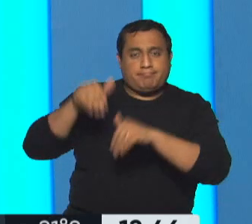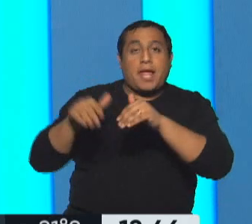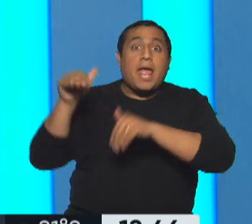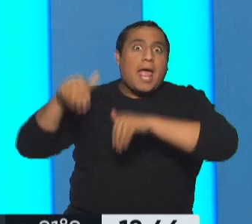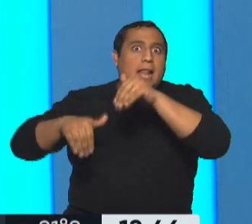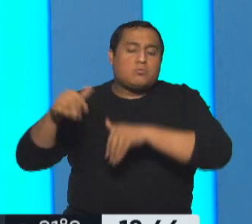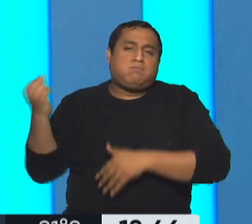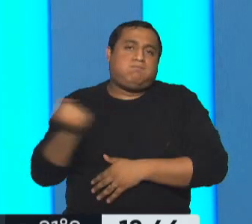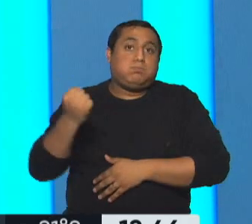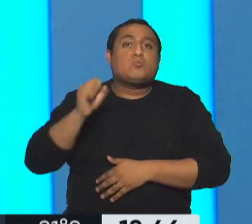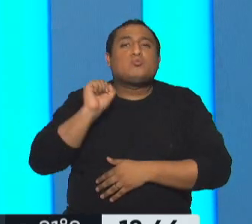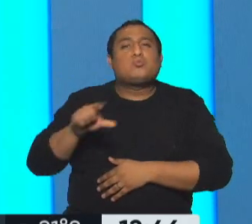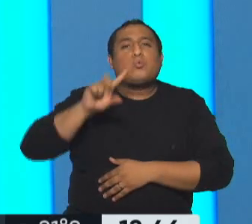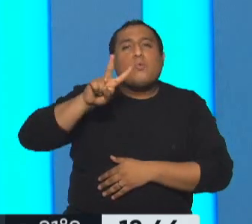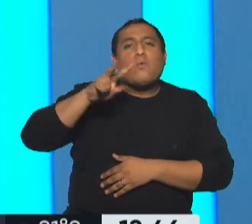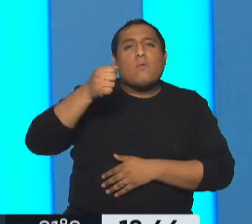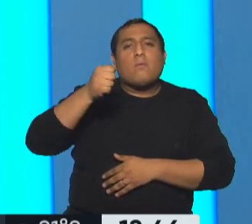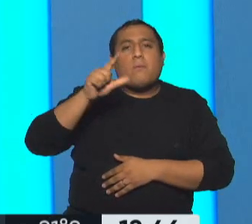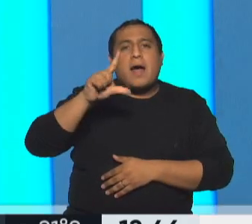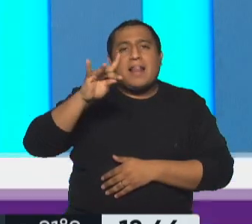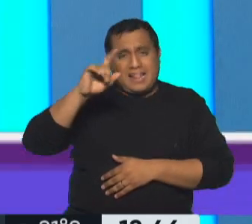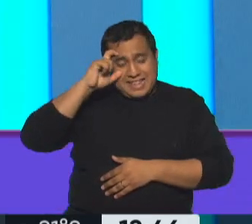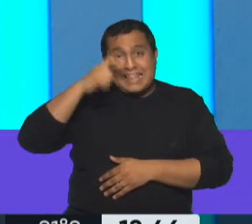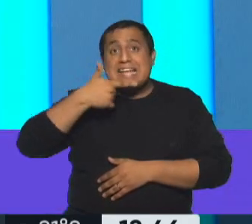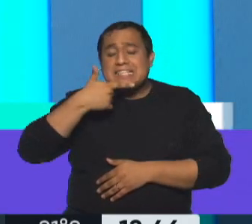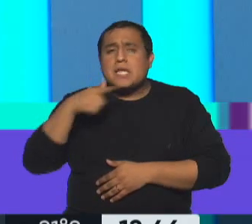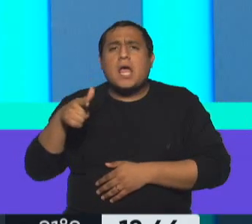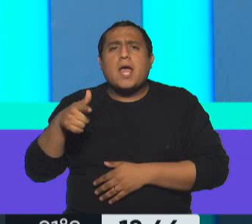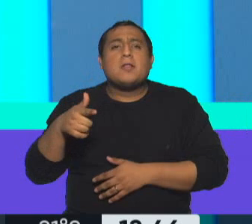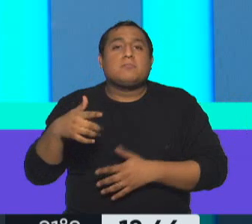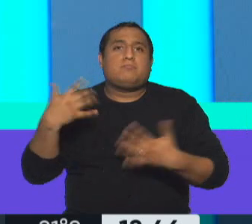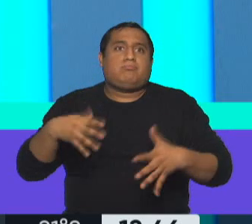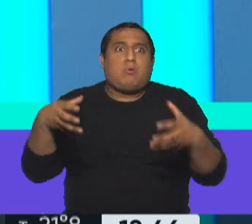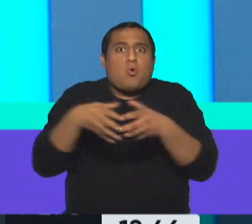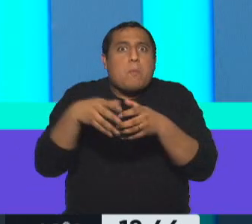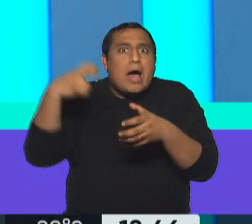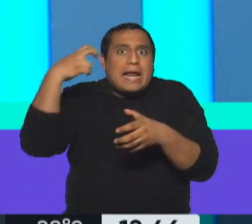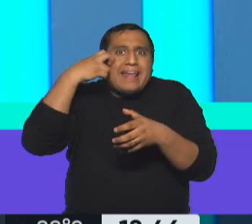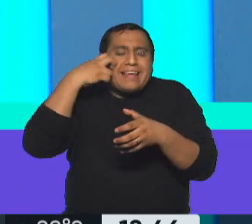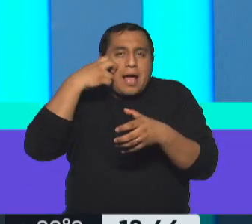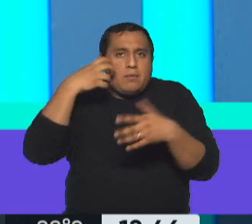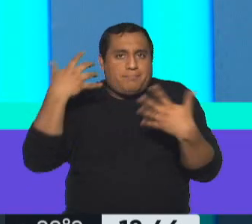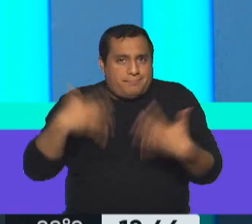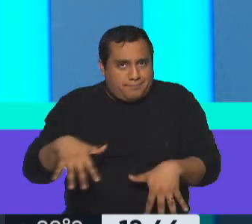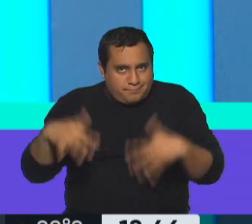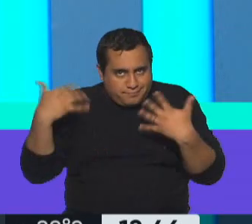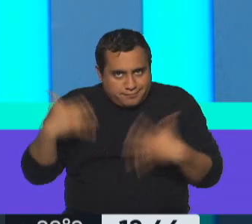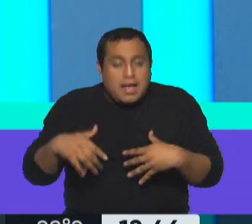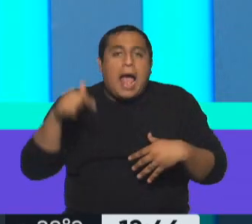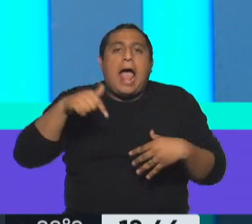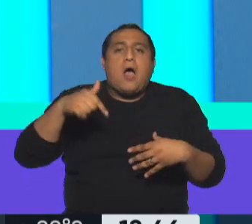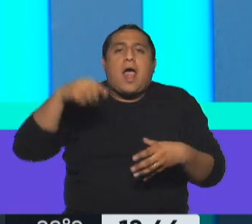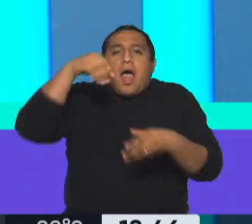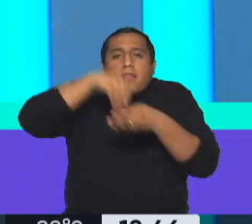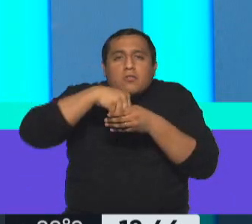que hizo gustavo valdés es que nació analizó gustavo valdés y el radicalismo en definitiva en esta disputa interna